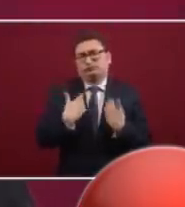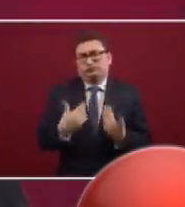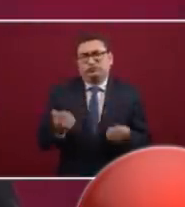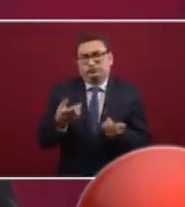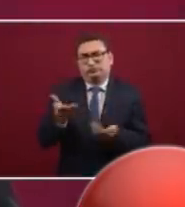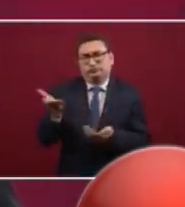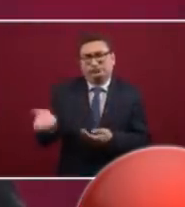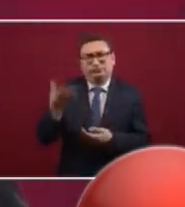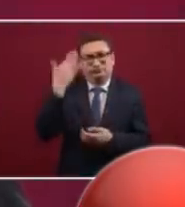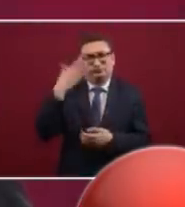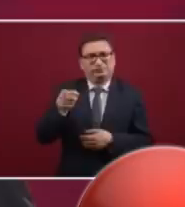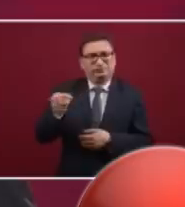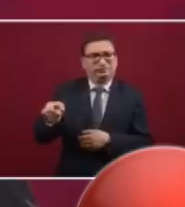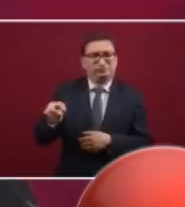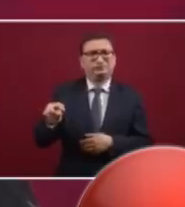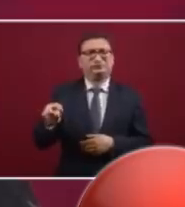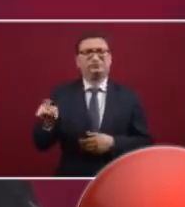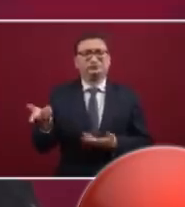Él